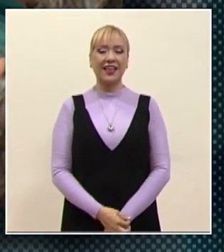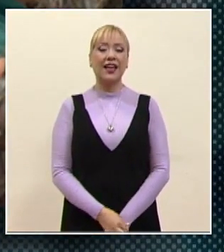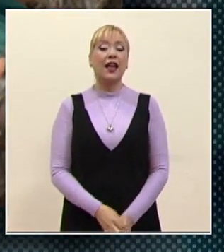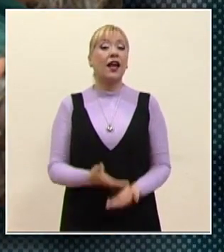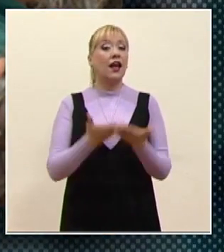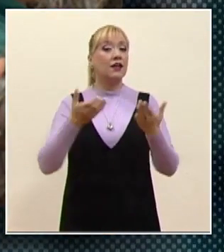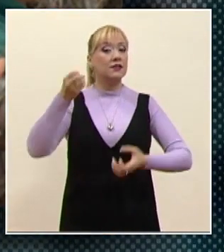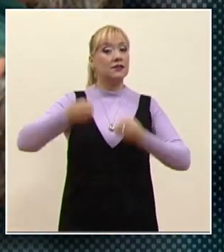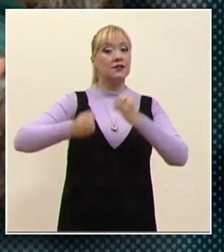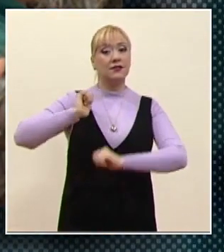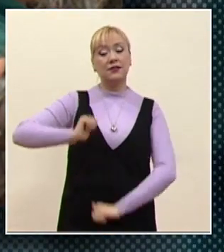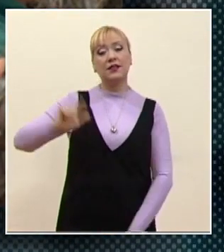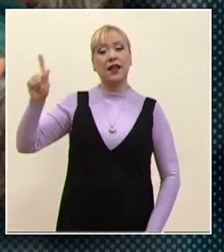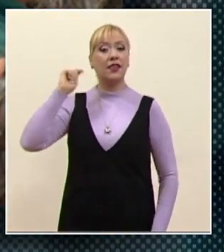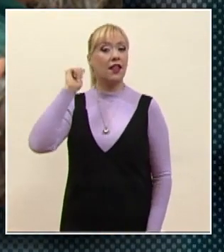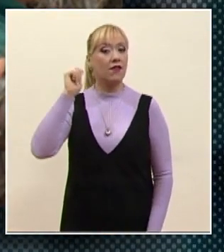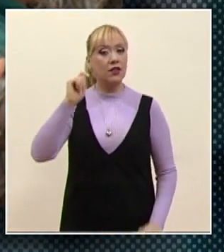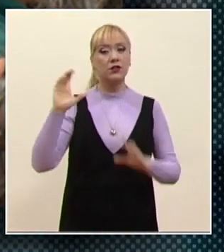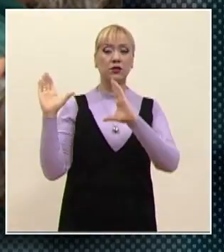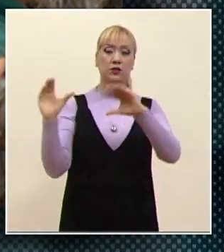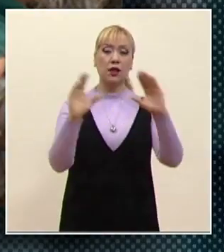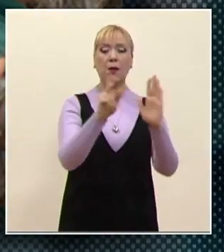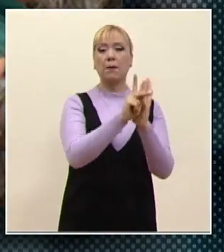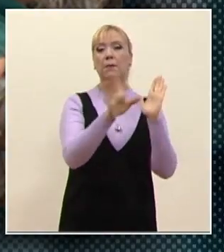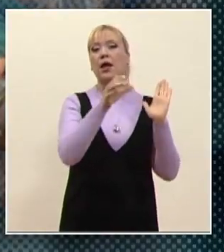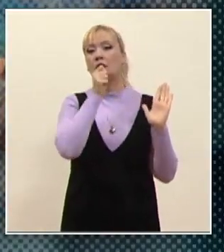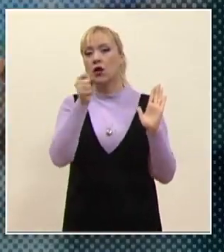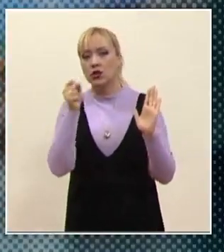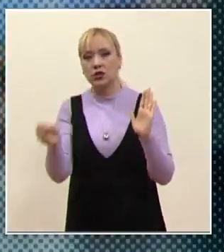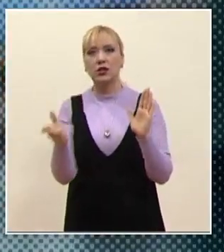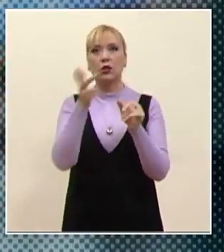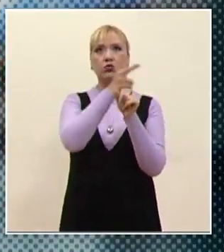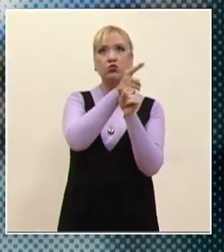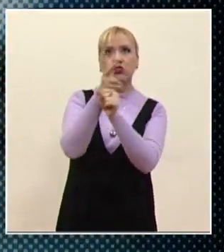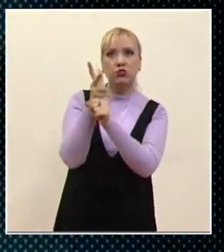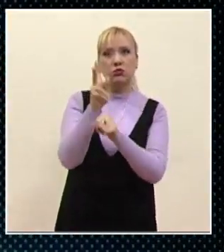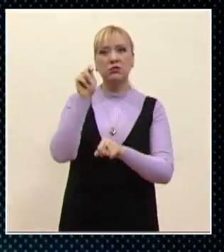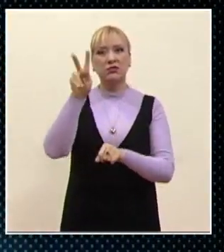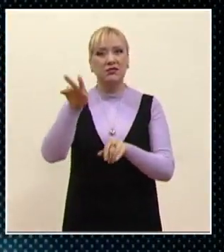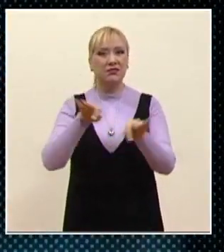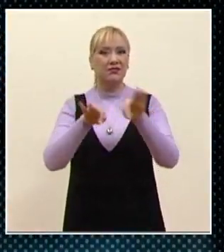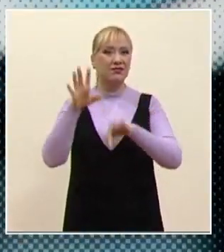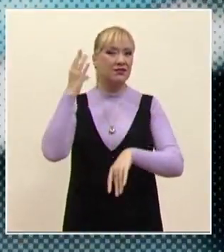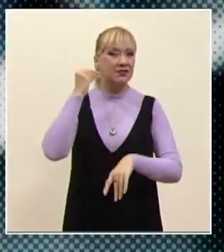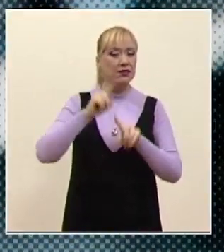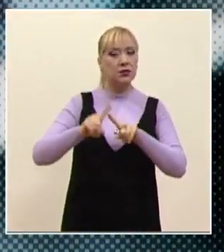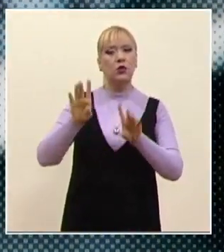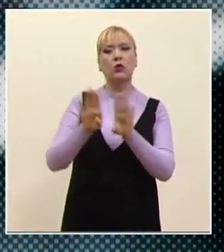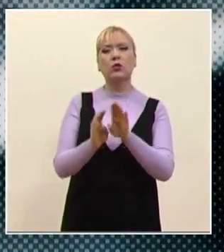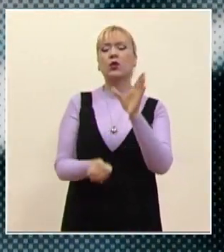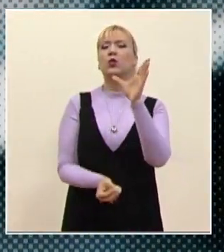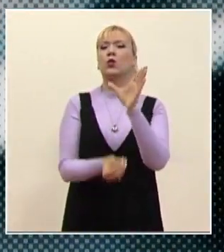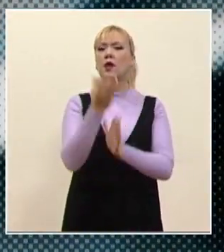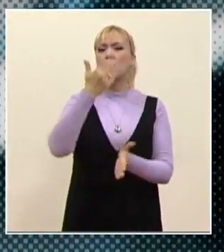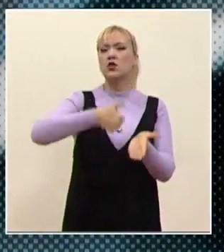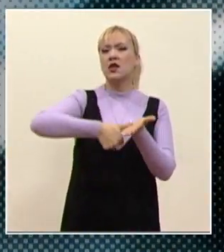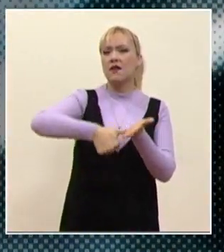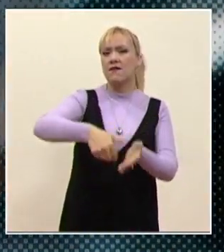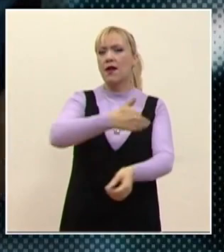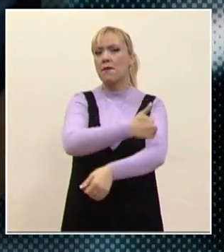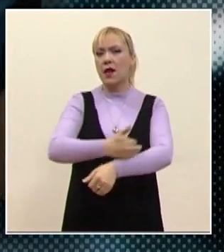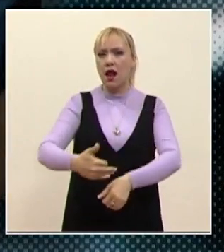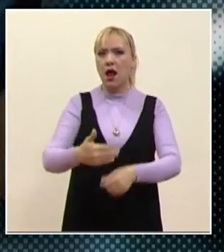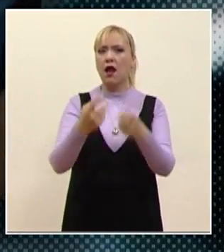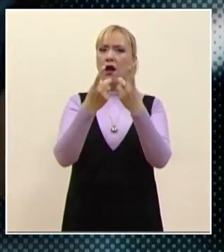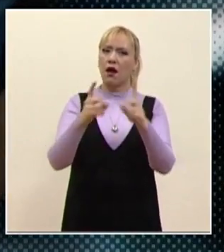El Poder Judicial de Tabasco capacitó a periodistas y comunicadores sobre la instrumentación del nuevo sistema procesal civil y familiar,